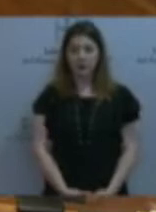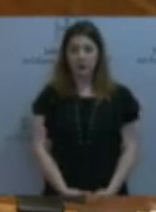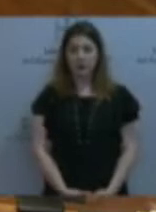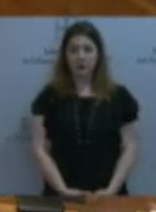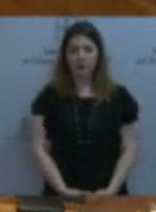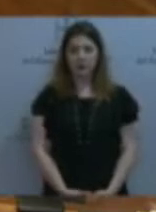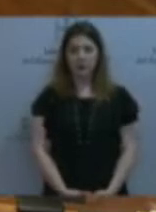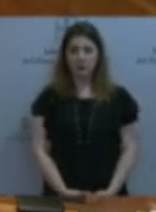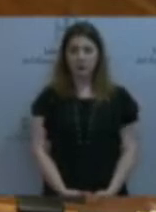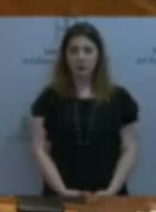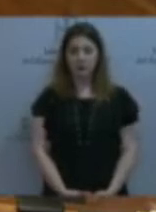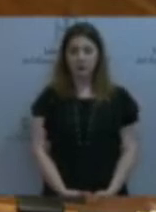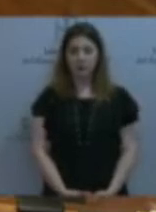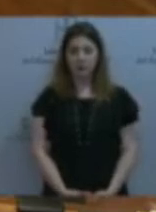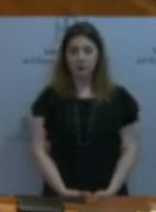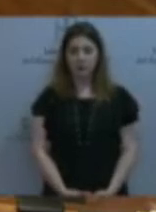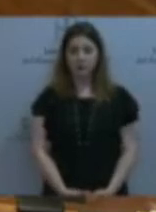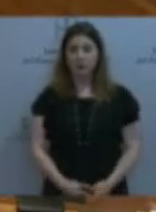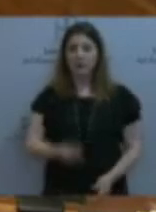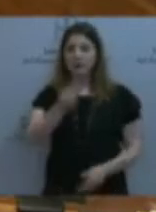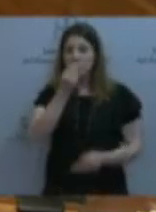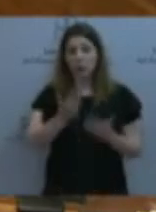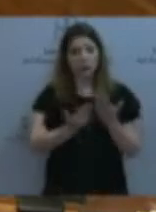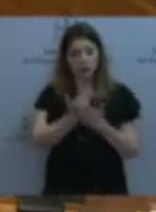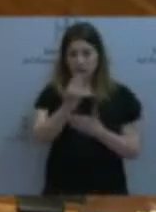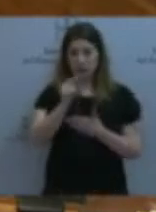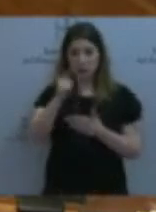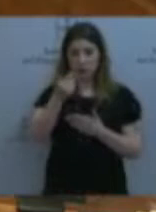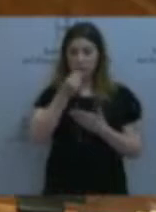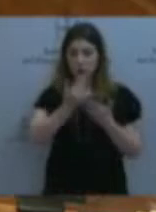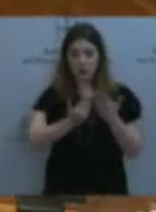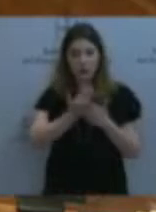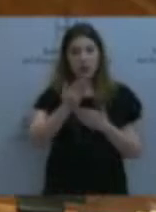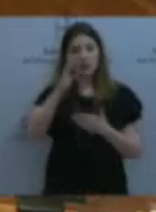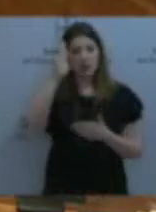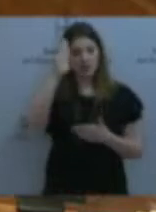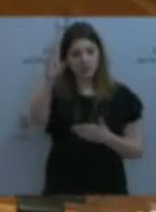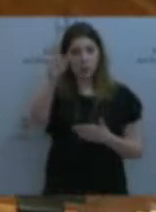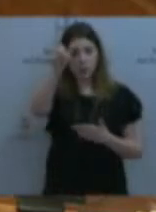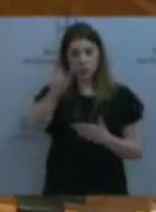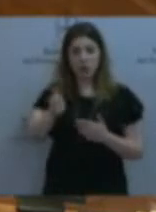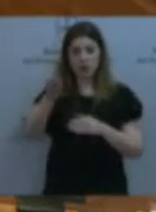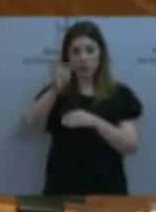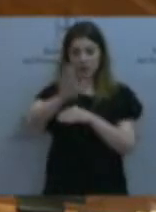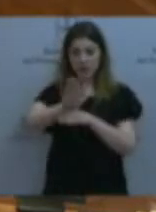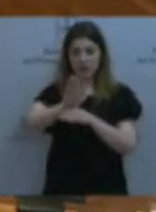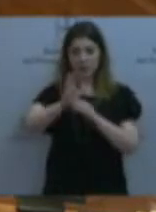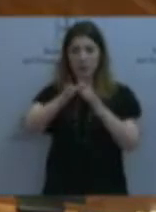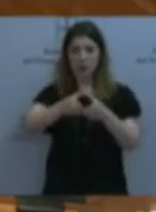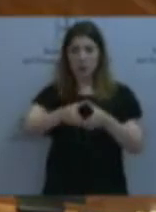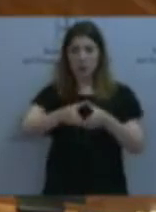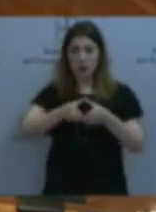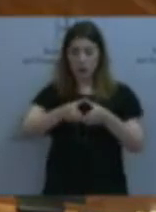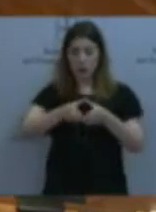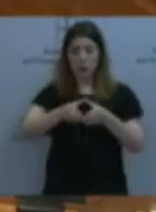Sí, buenos días. Lo primero, mi saludo a la representante de la flotilla rumbo a Gaza, que tenemos el honor en Asturias